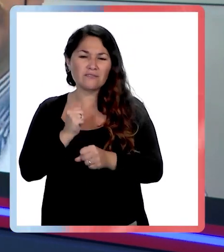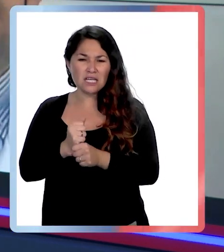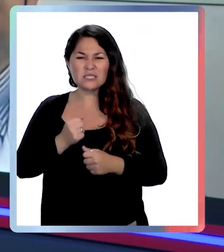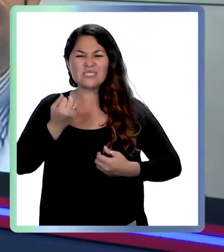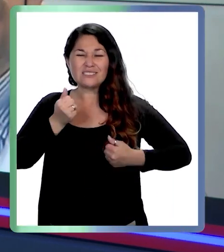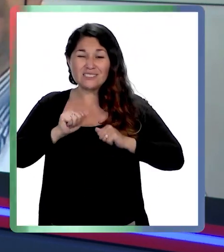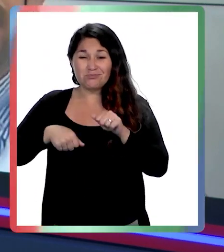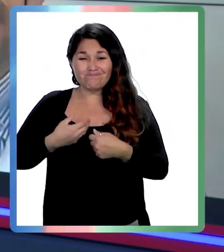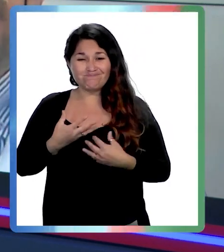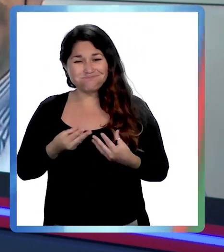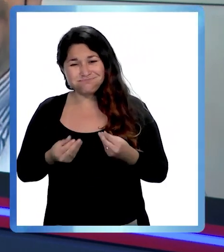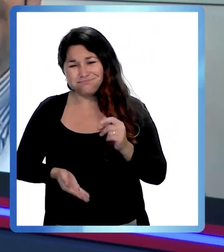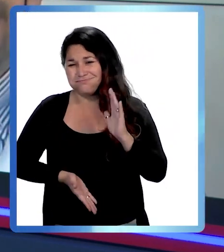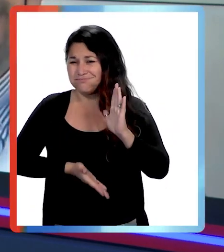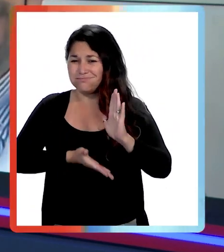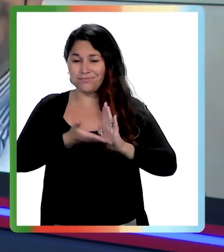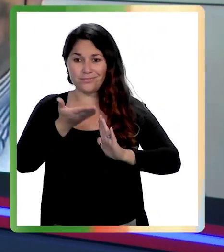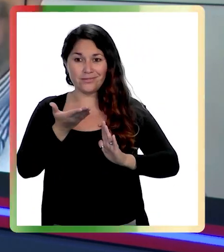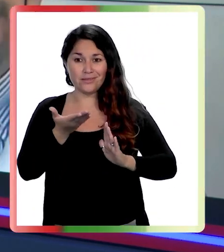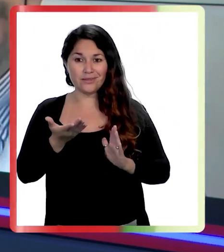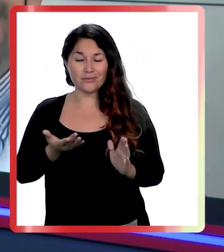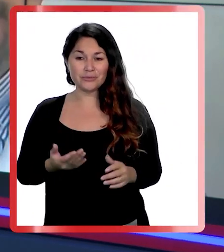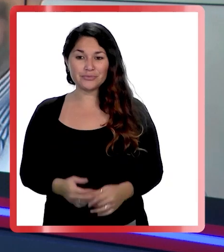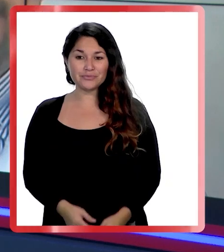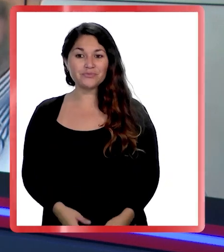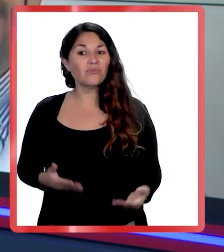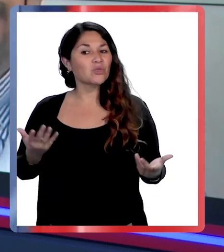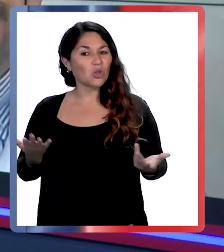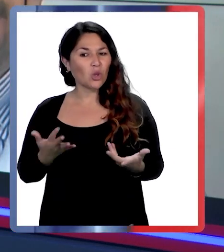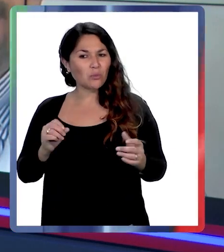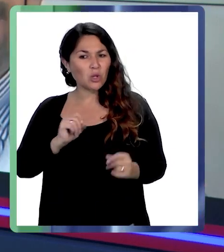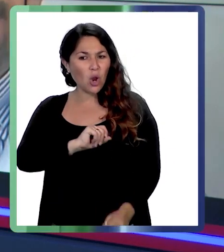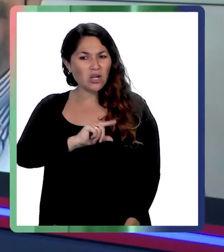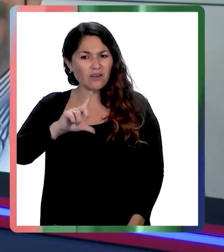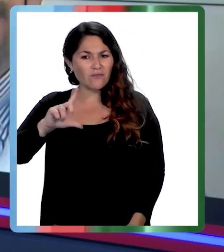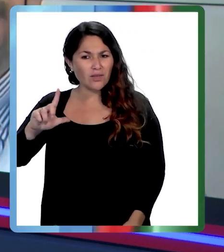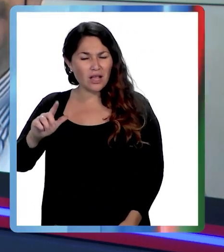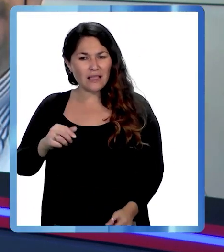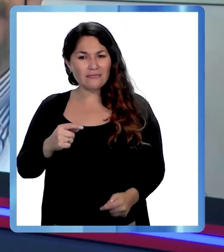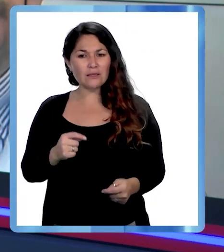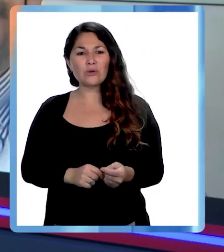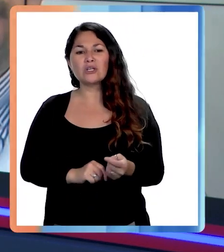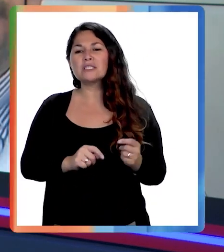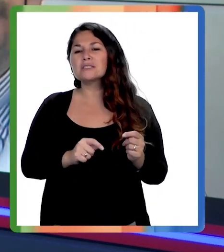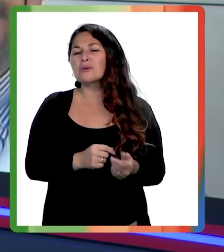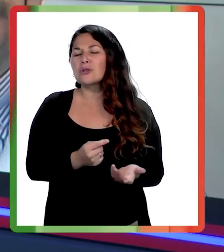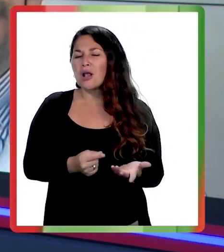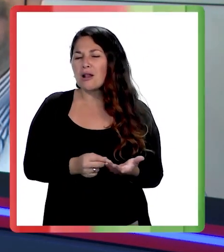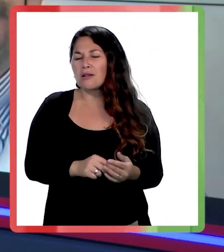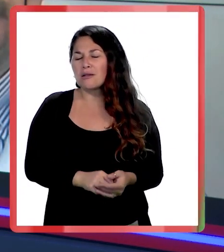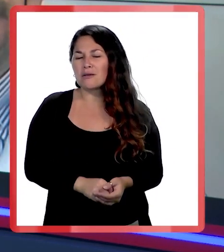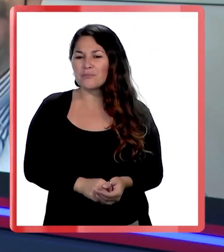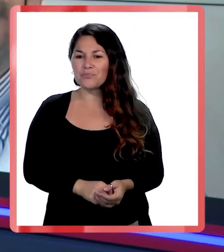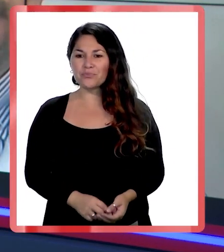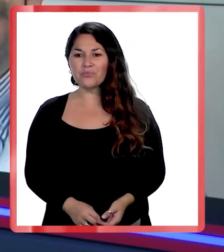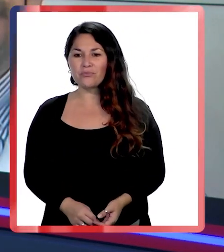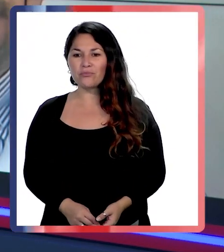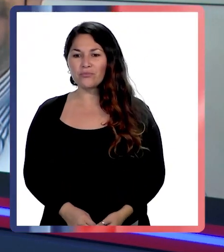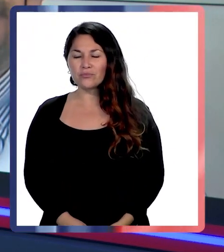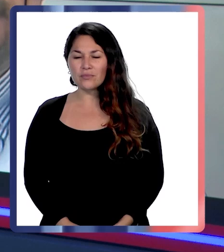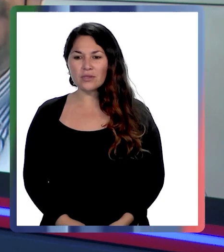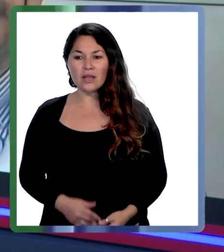el estrés es alto. Entonces, ¿cómo han evolucionado los tratamientos con respecto a la adaptación a